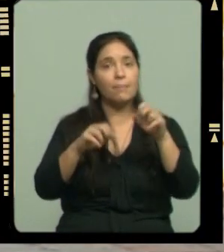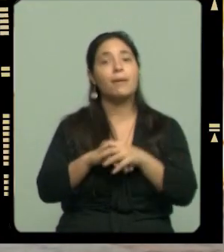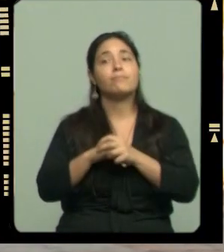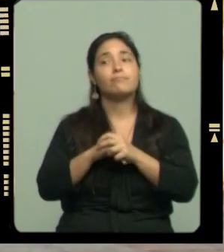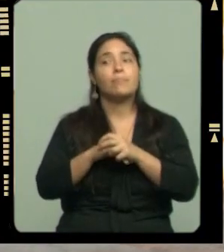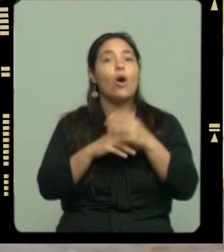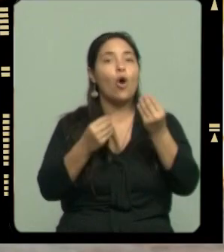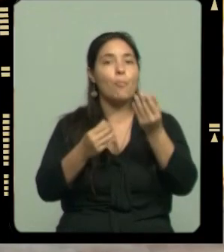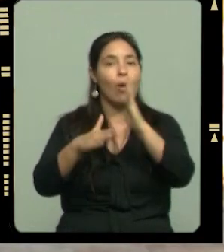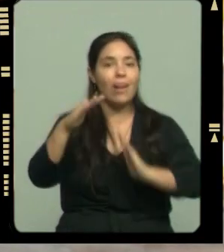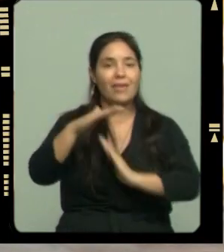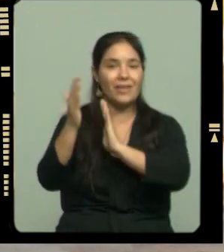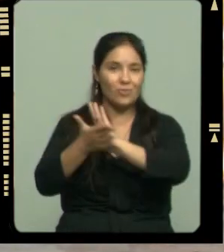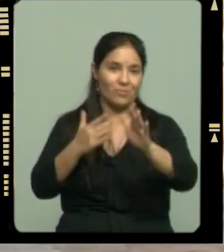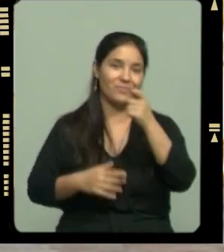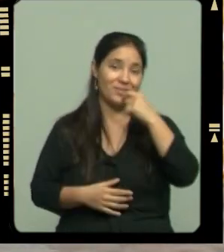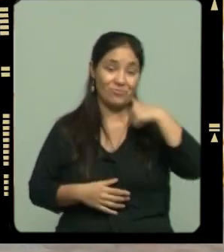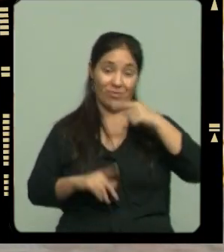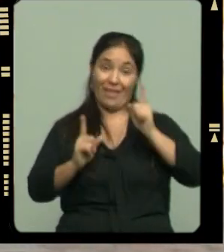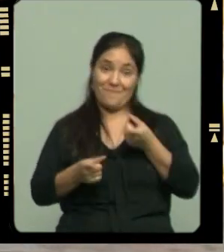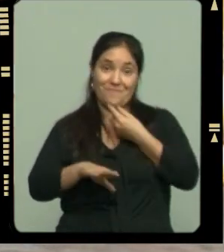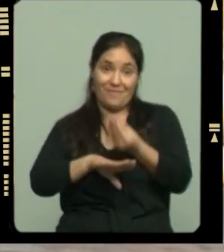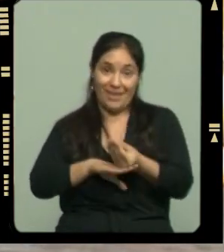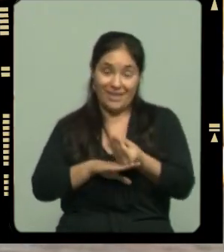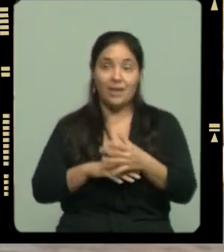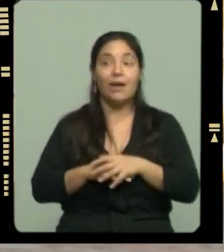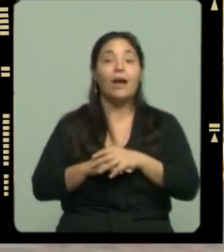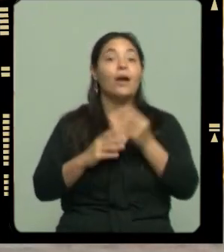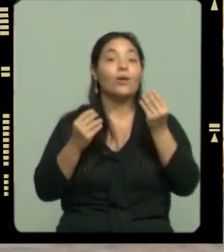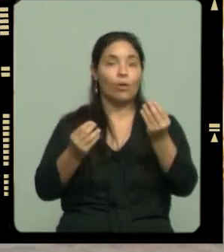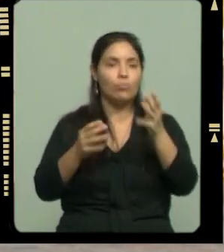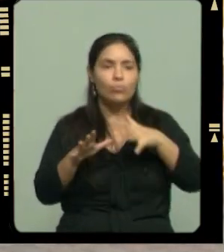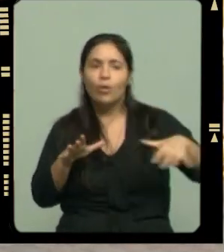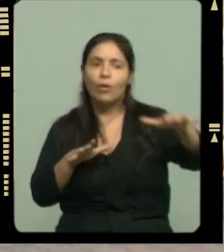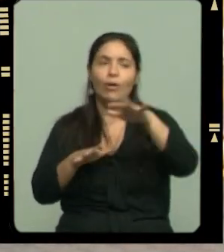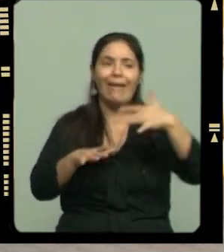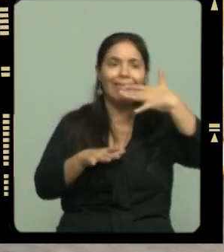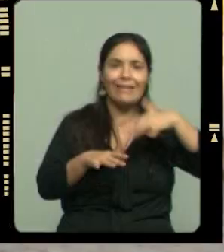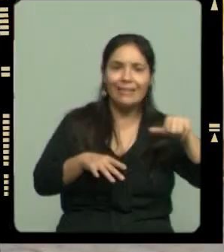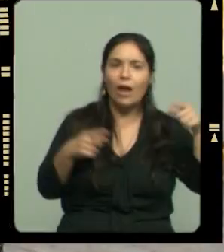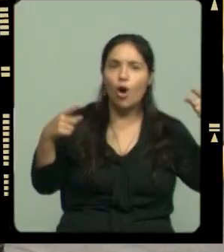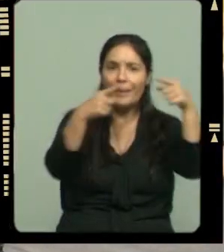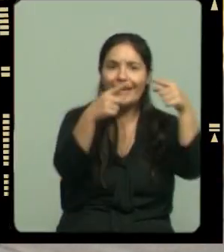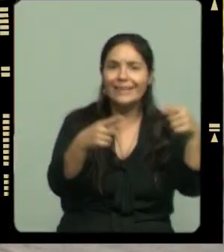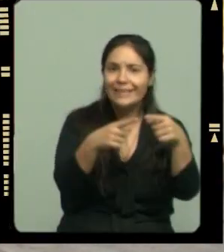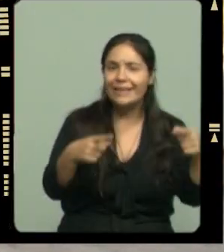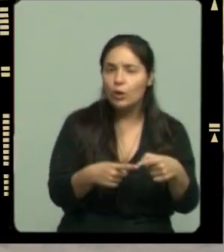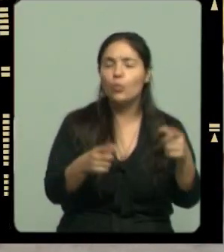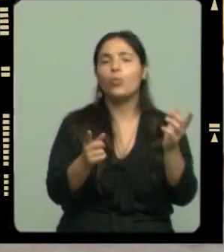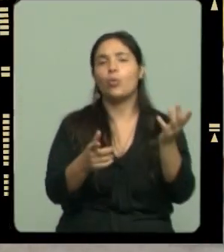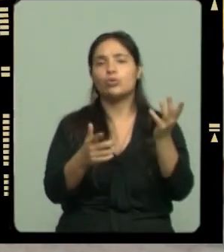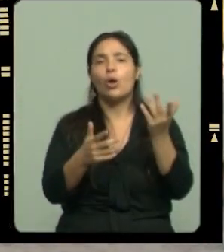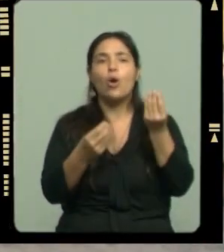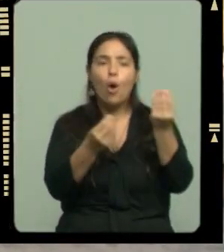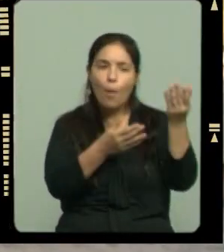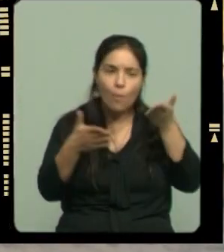nos preparamos los nuevos líderes, pensando, yo me incluyo, en esto de meternos en ese mundo, con esos objetivos,